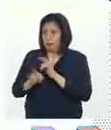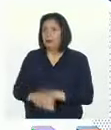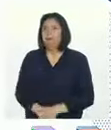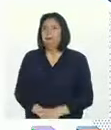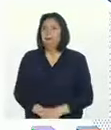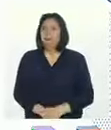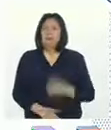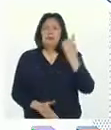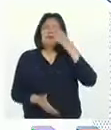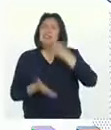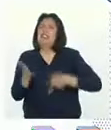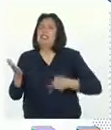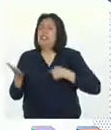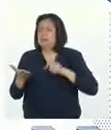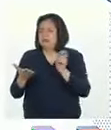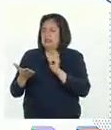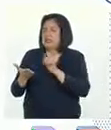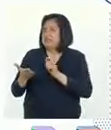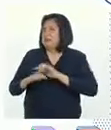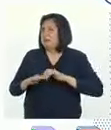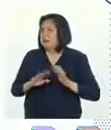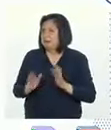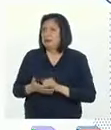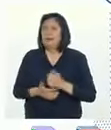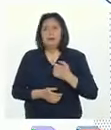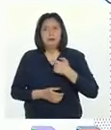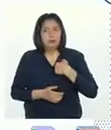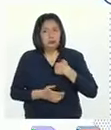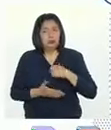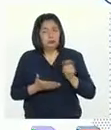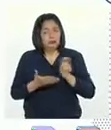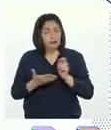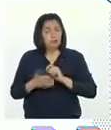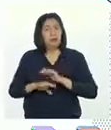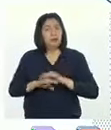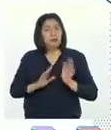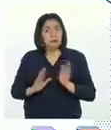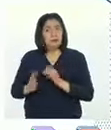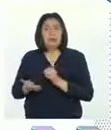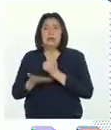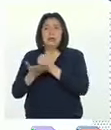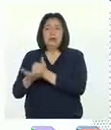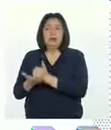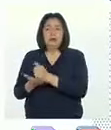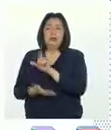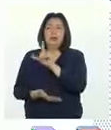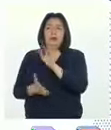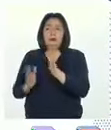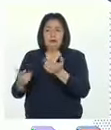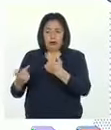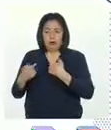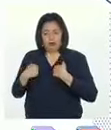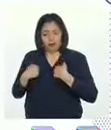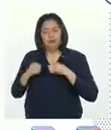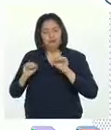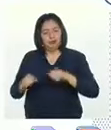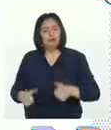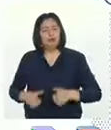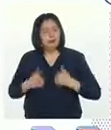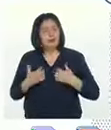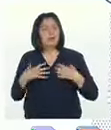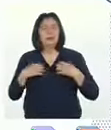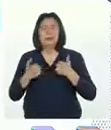siguiente. ¿Para qué escribiré mi plan de acción? Escribiré planes de acción para ayudar a que Luis y yo tengamos una